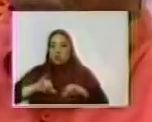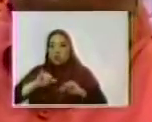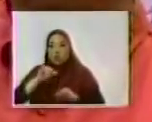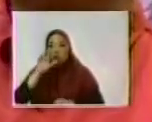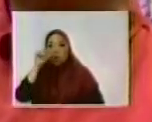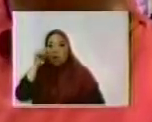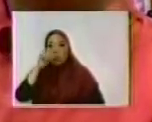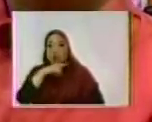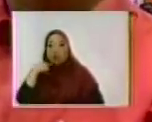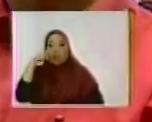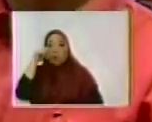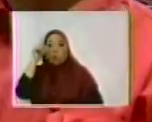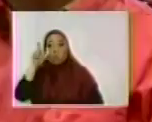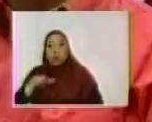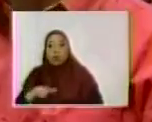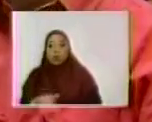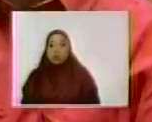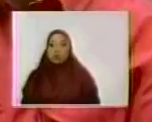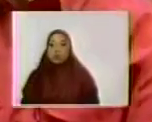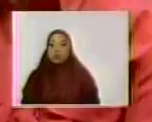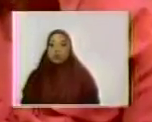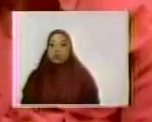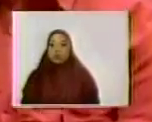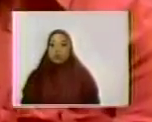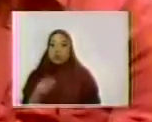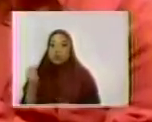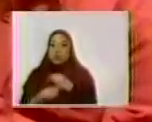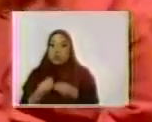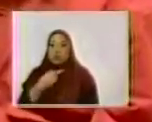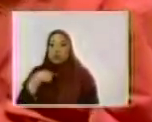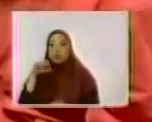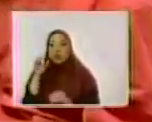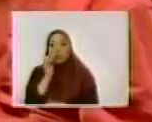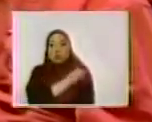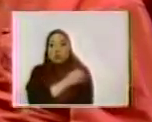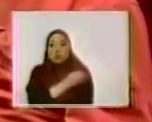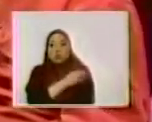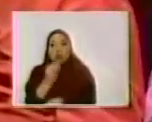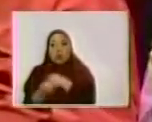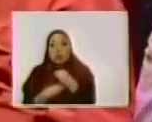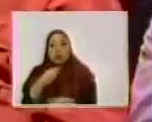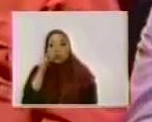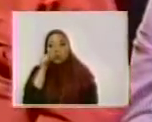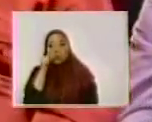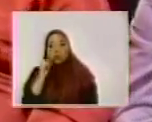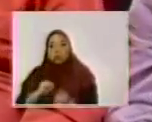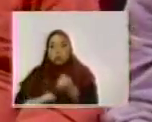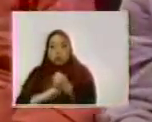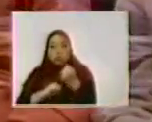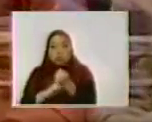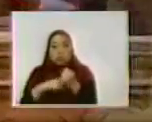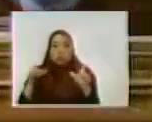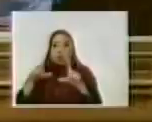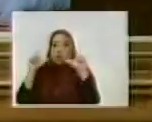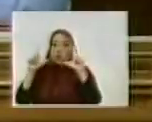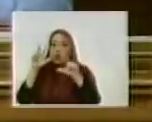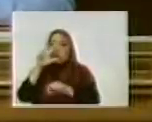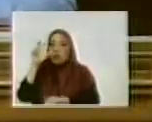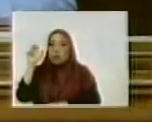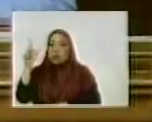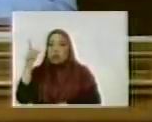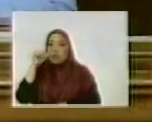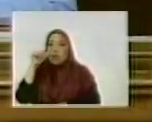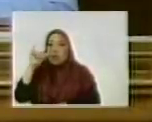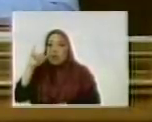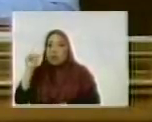fallecido? Eso lo hizo la derecha. Eso nació en Globovisión con Ravel, una campaña contra Alí Rodríguez.